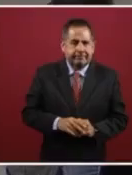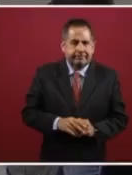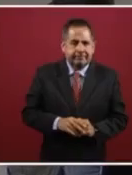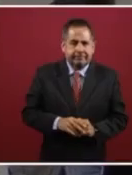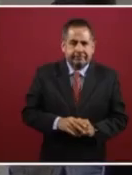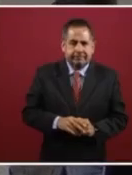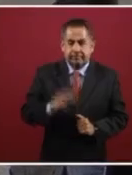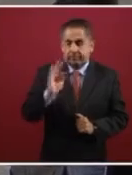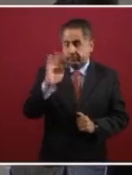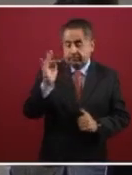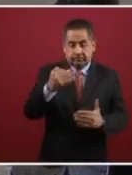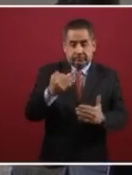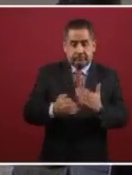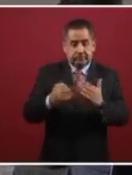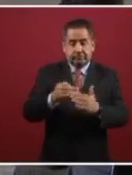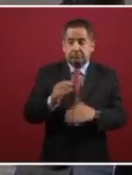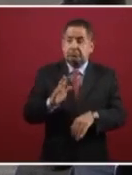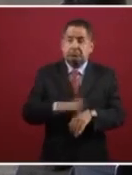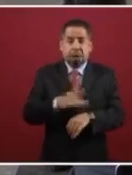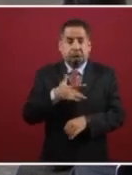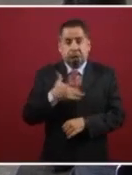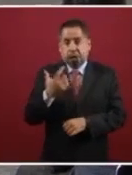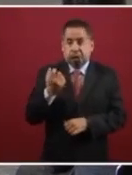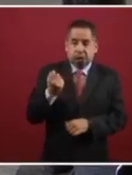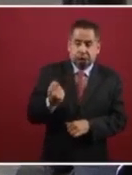hace falta mano dura,